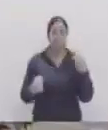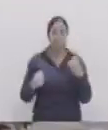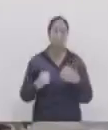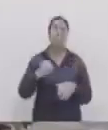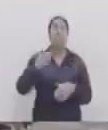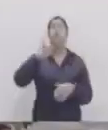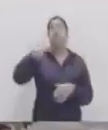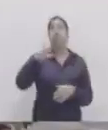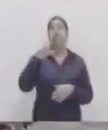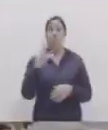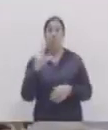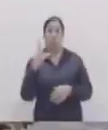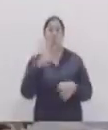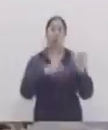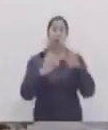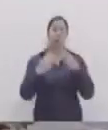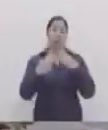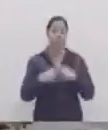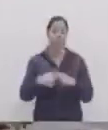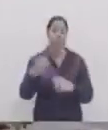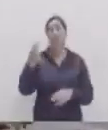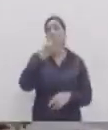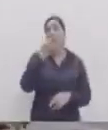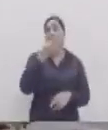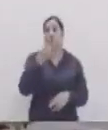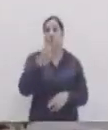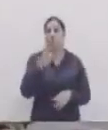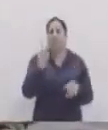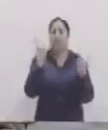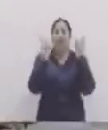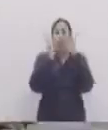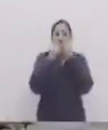julio y principios de agosto, cuando las hormigas